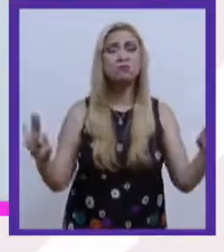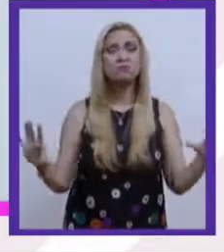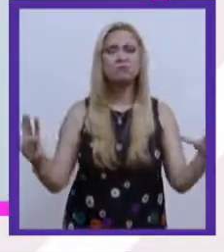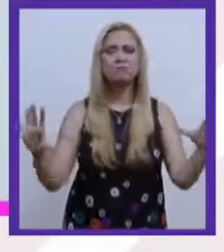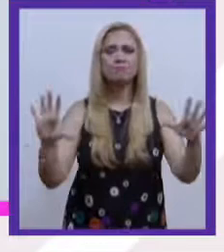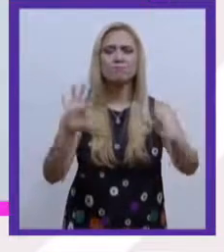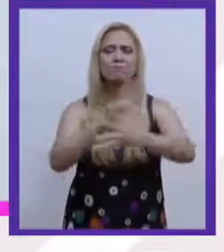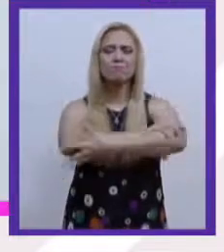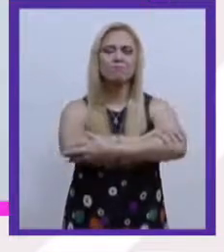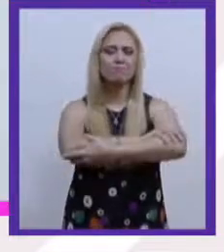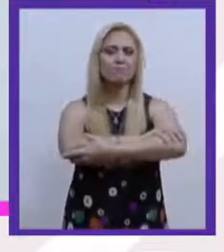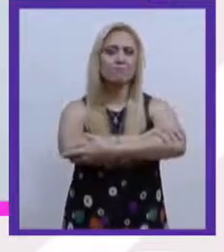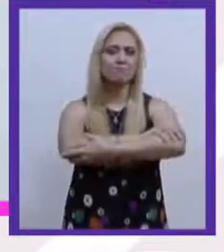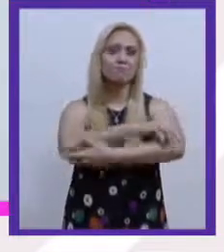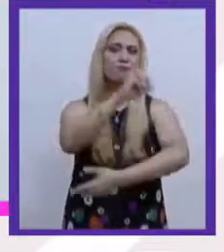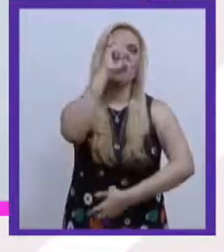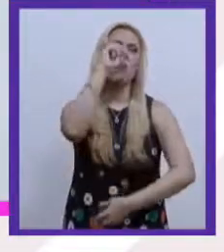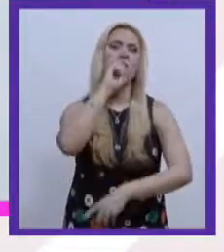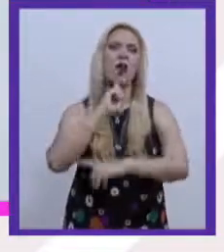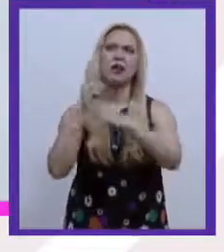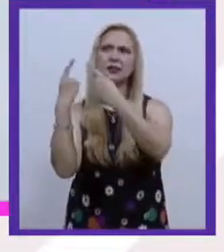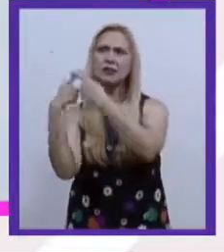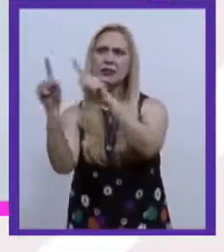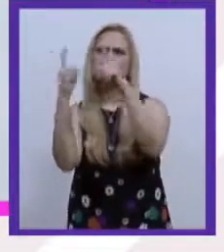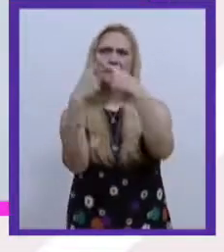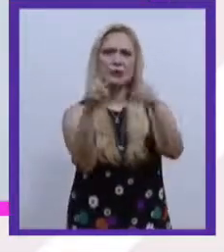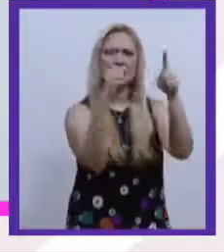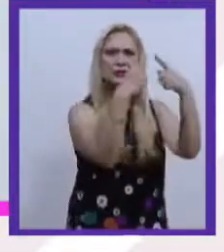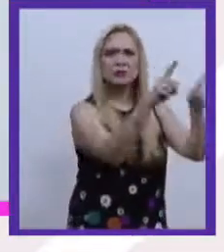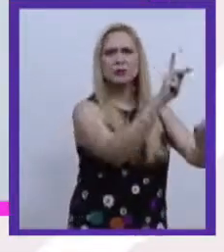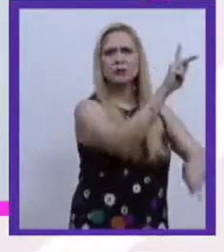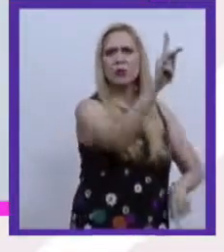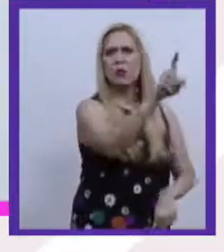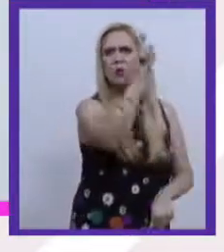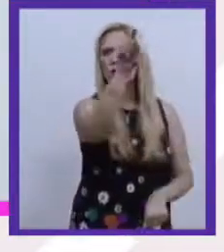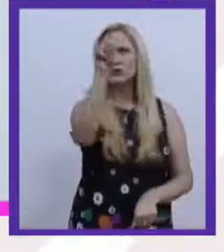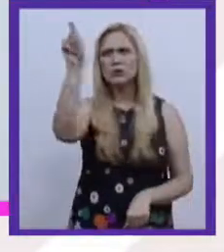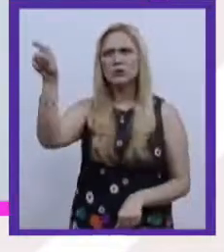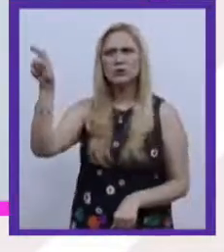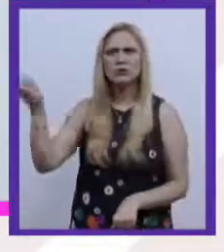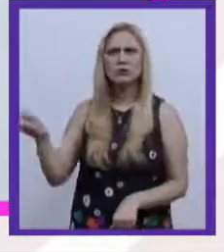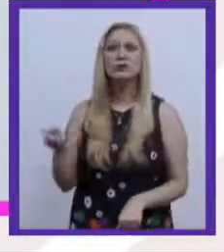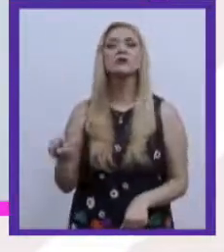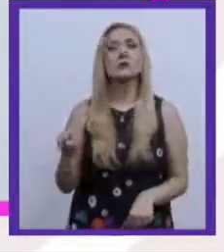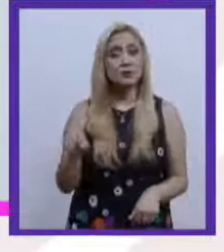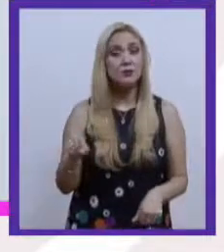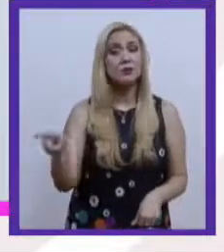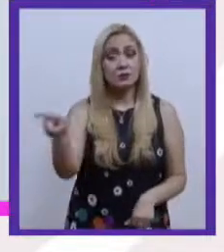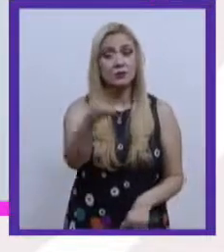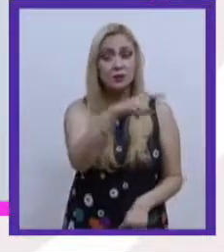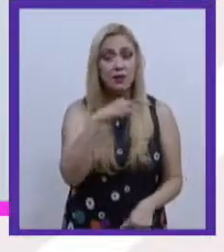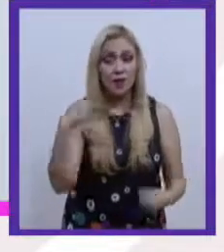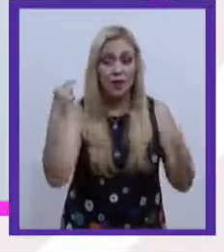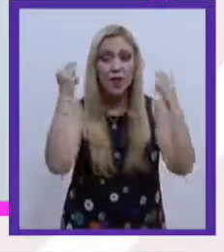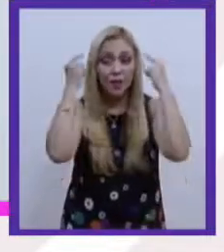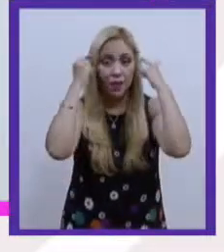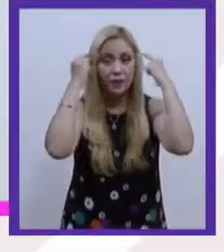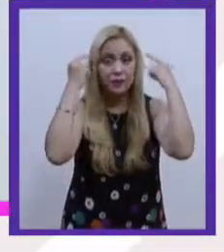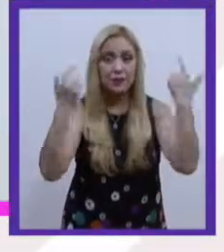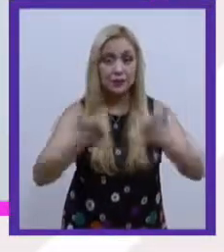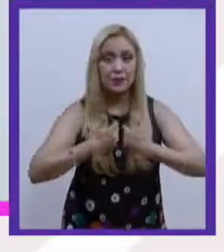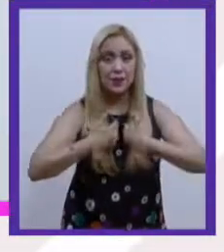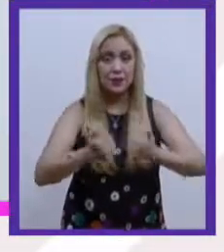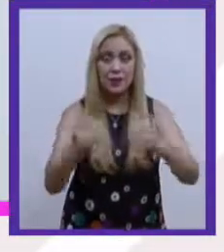alianza entre mujeres muy diversas y muy plurales o sea, que sí estamos entendiendo el tema de que tenemos